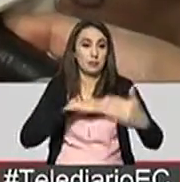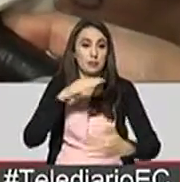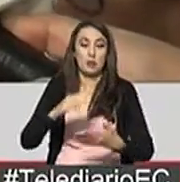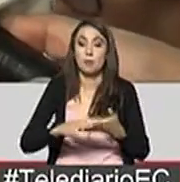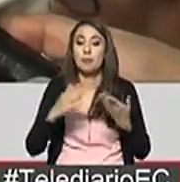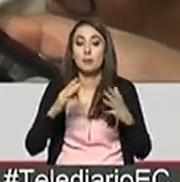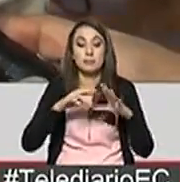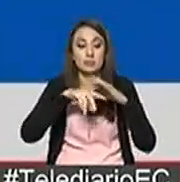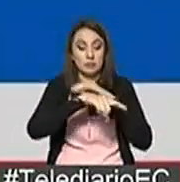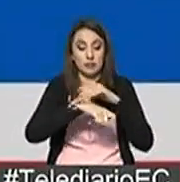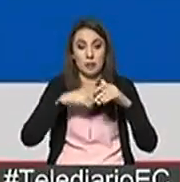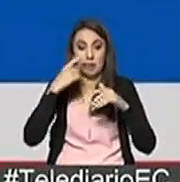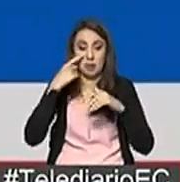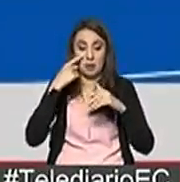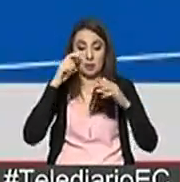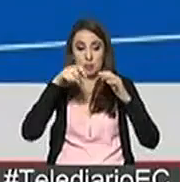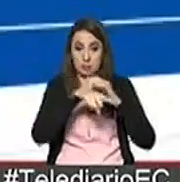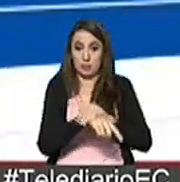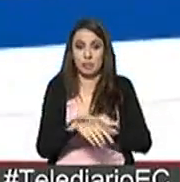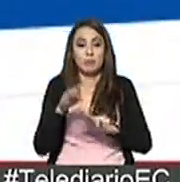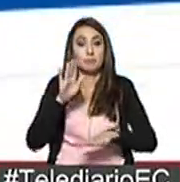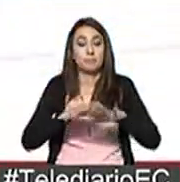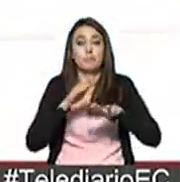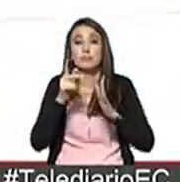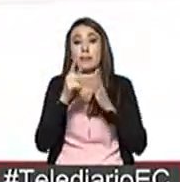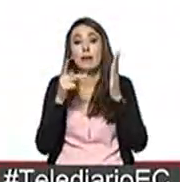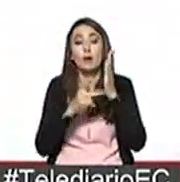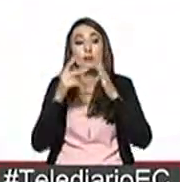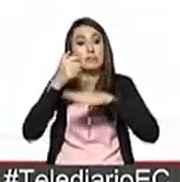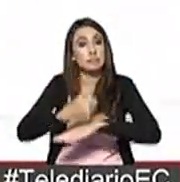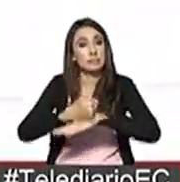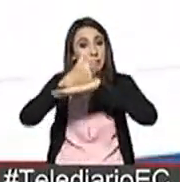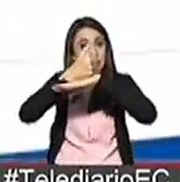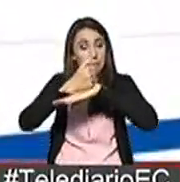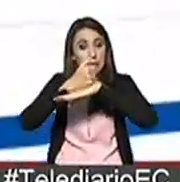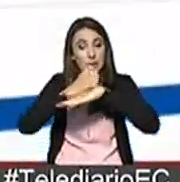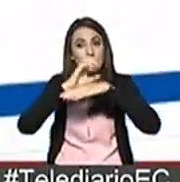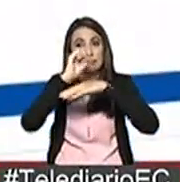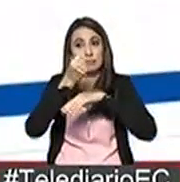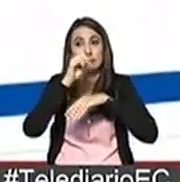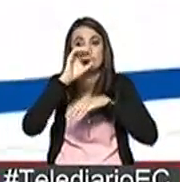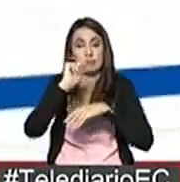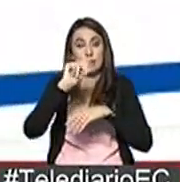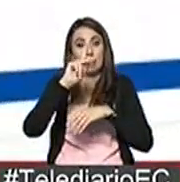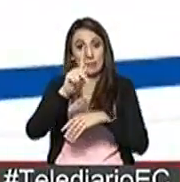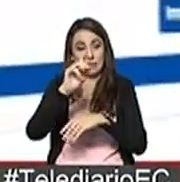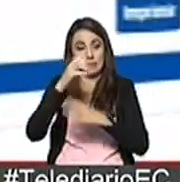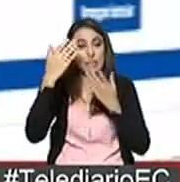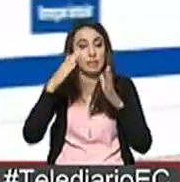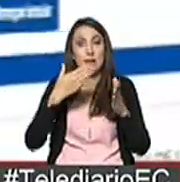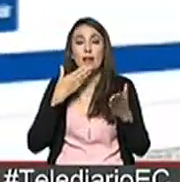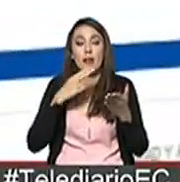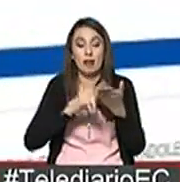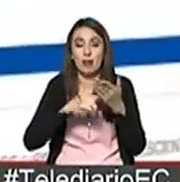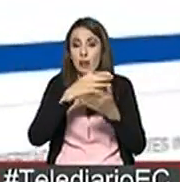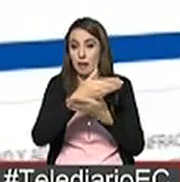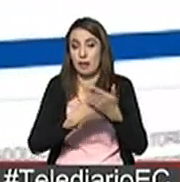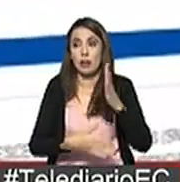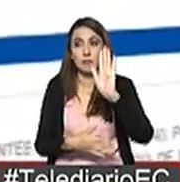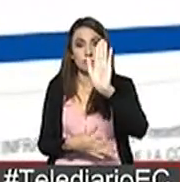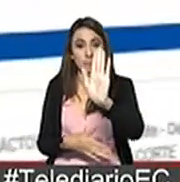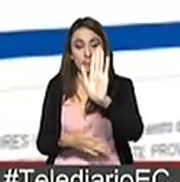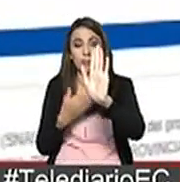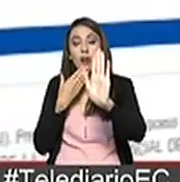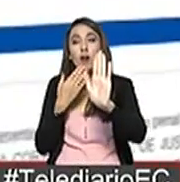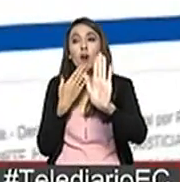el allanamiento a la prefectura. En el Sistema Automático de Trámite Judicial Ecuatoriano, SATLE, ya constan los elementos recabados por la Fiscalía